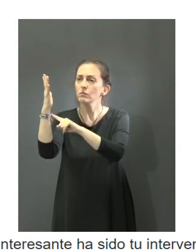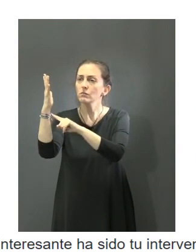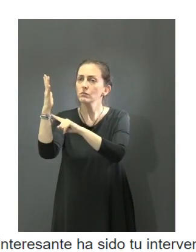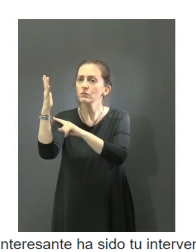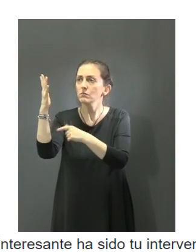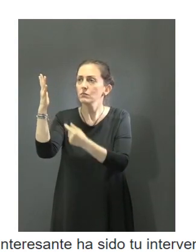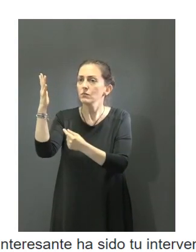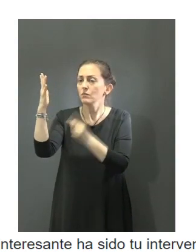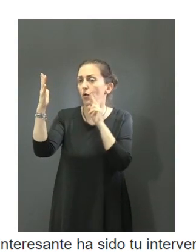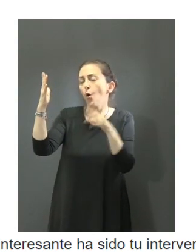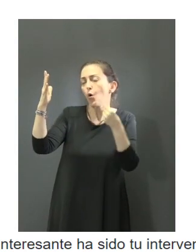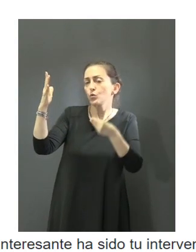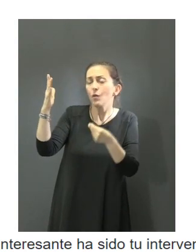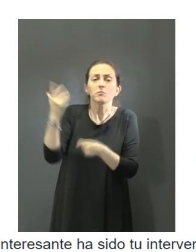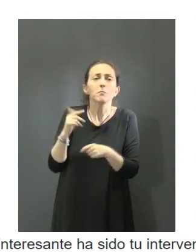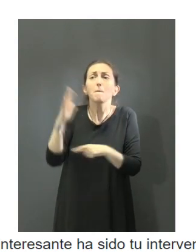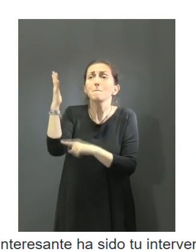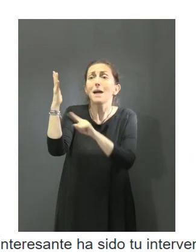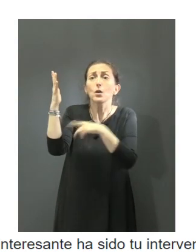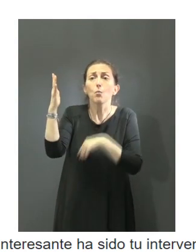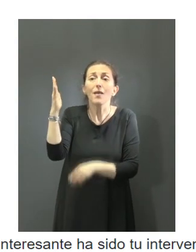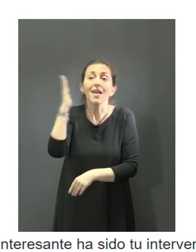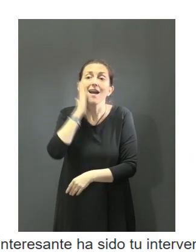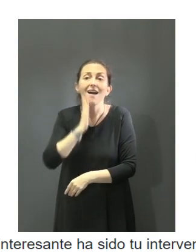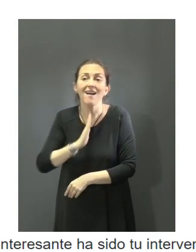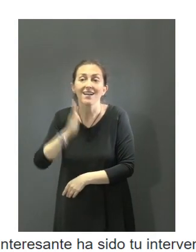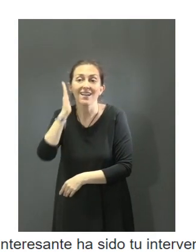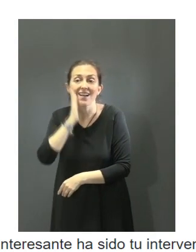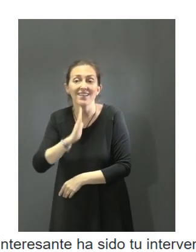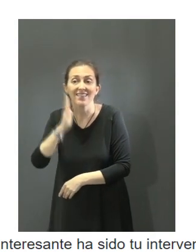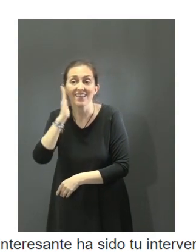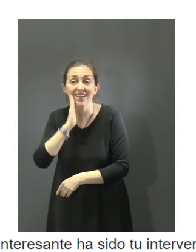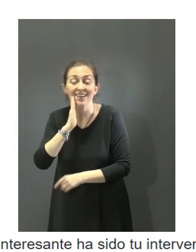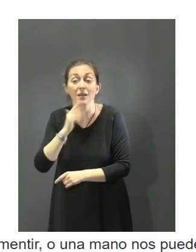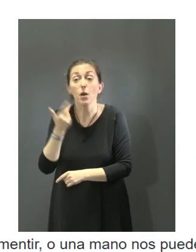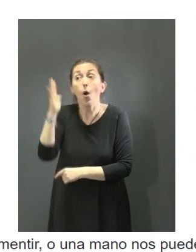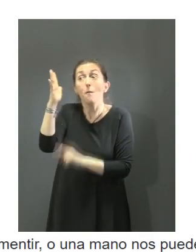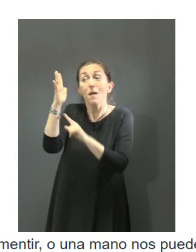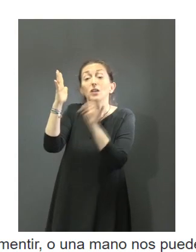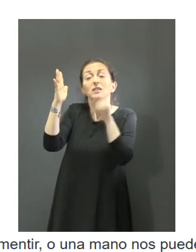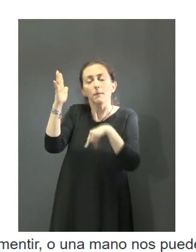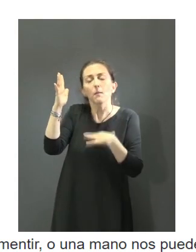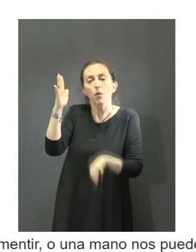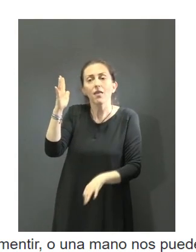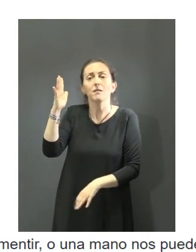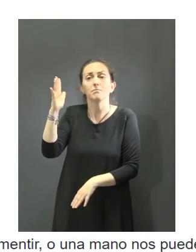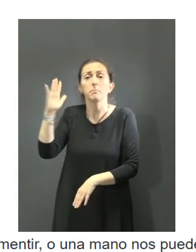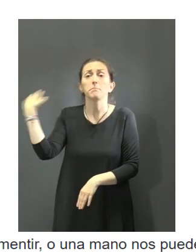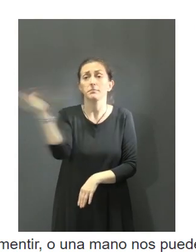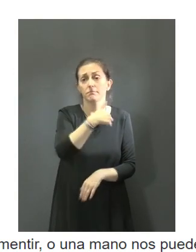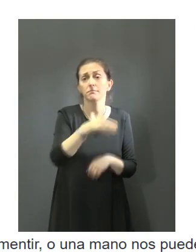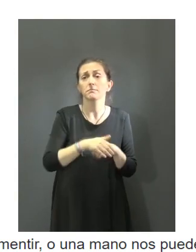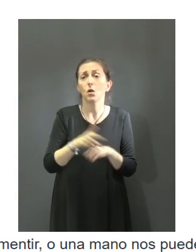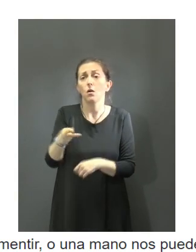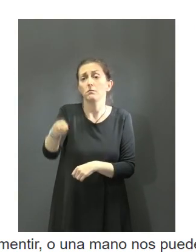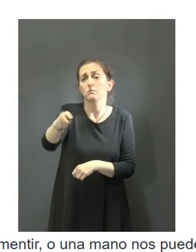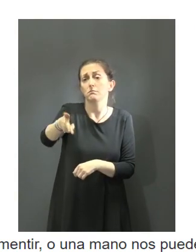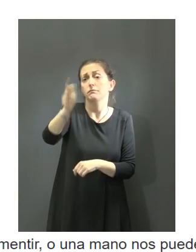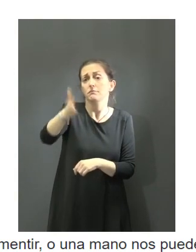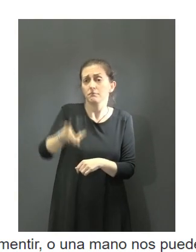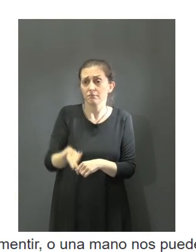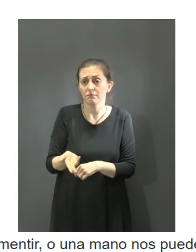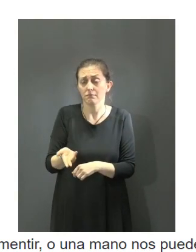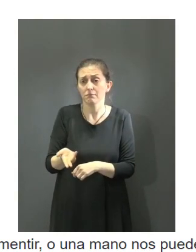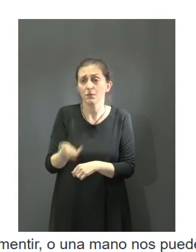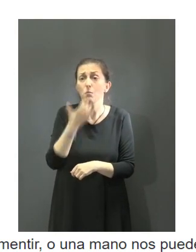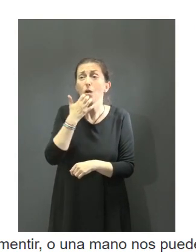para eso. Una mano puede servir para acariciar, pero también una mano, desgraciadamente, puede servir para apretar un gatillo, como estamos